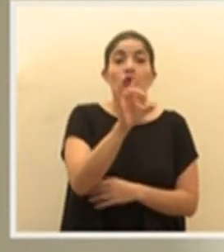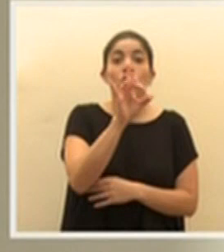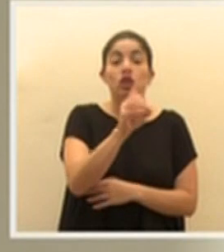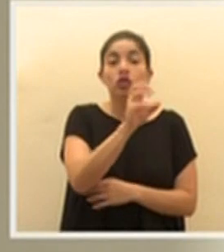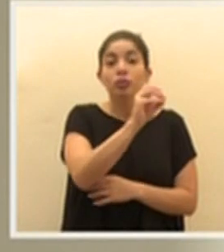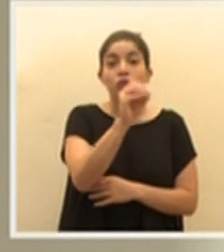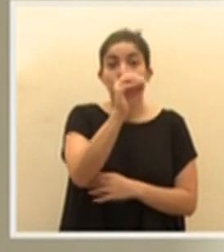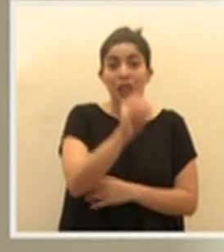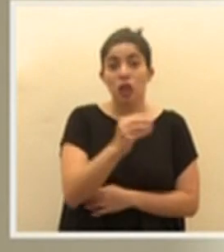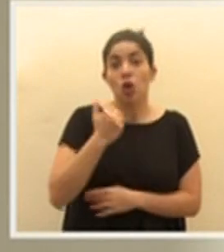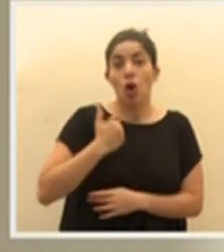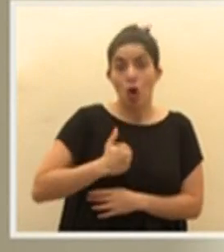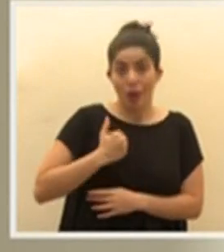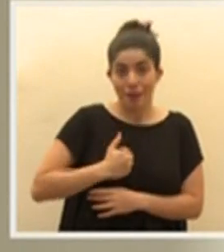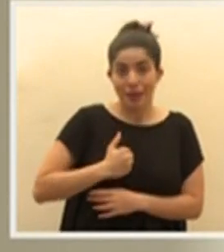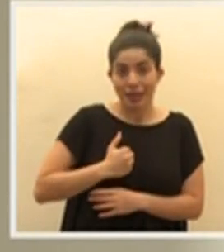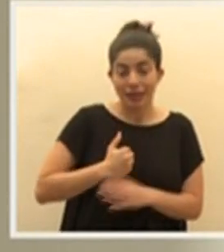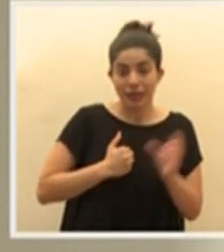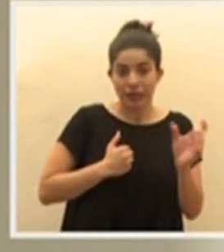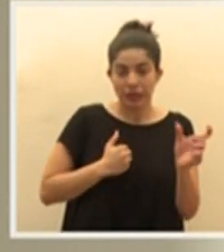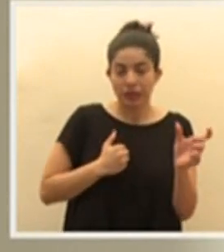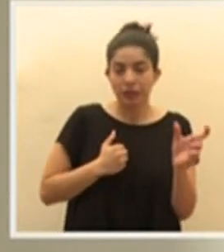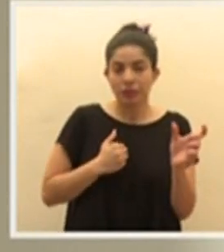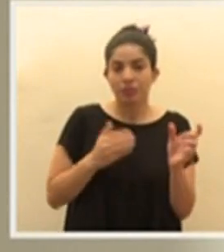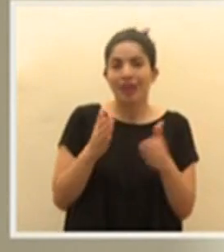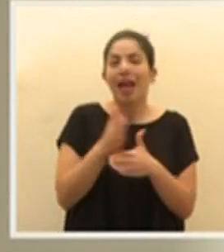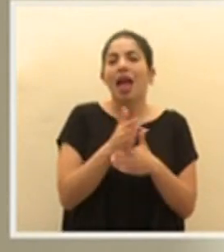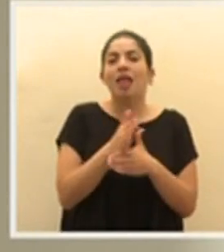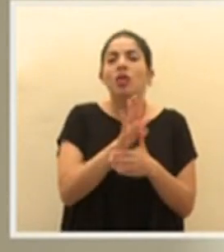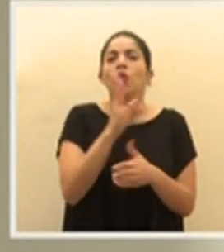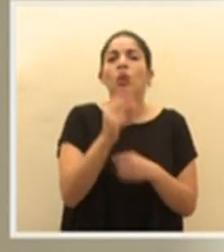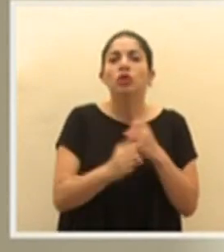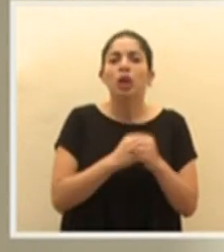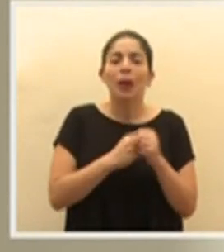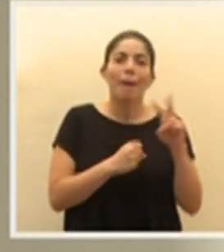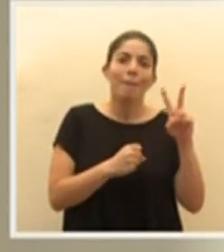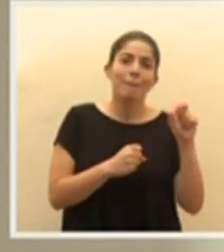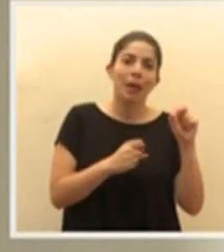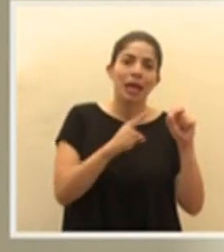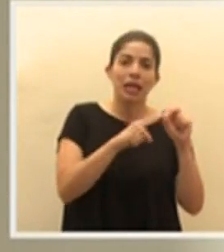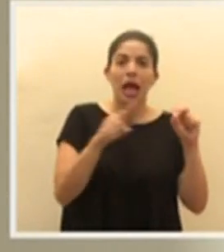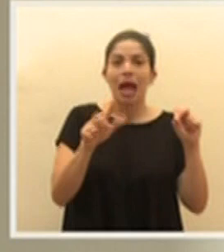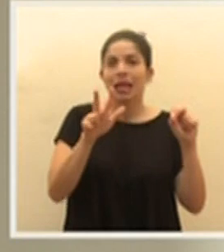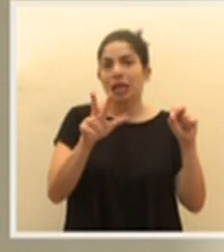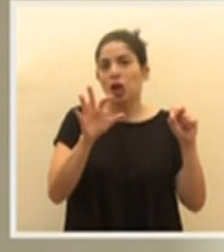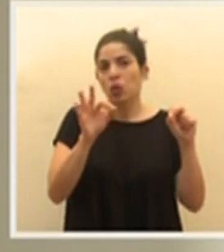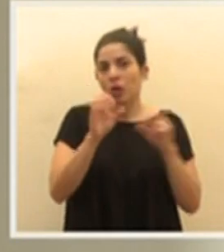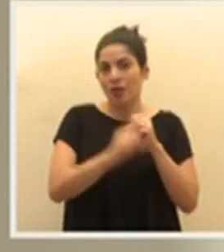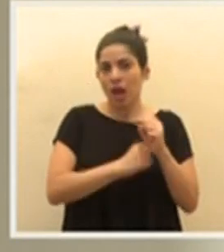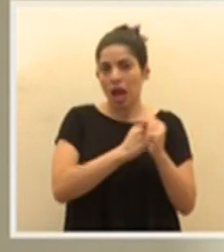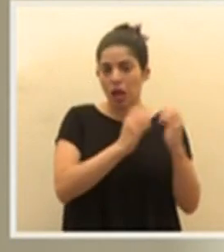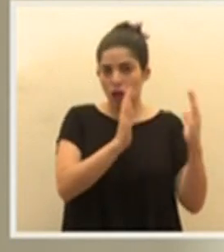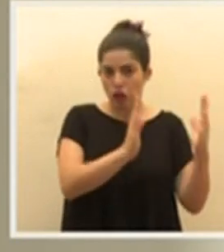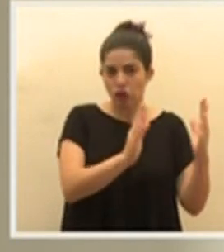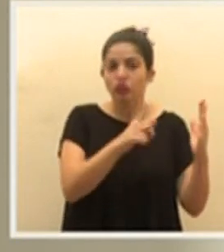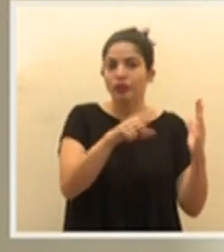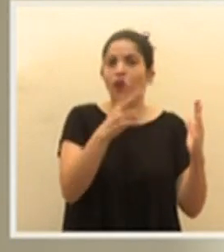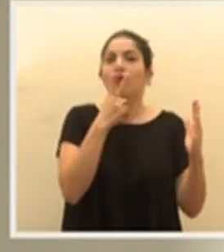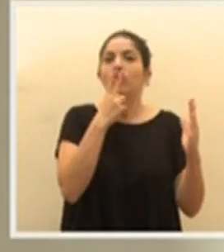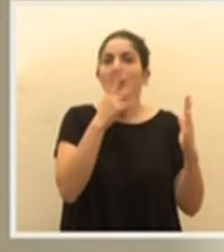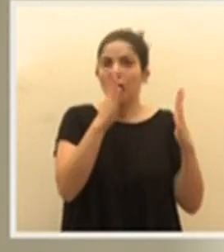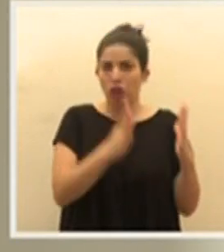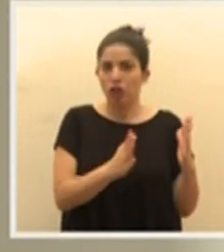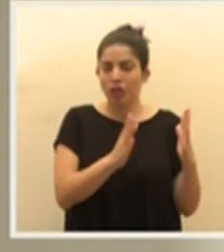18.8% de los hombres entre las edades de 20 a 39 años de edad son